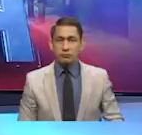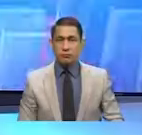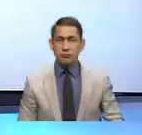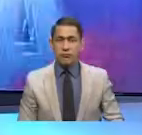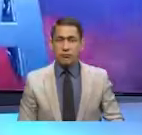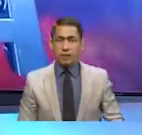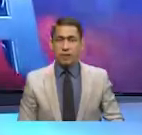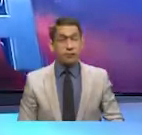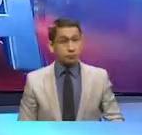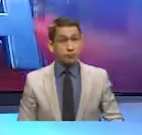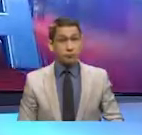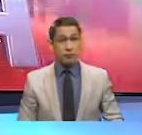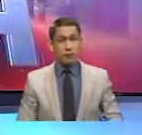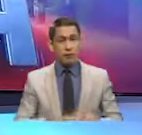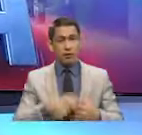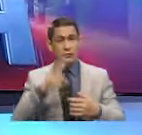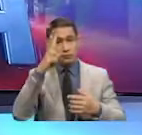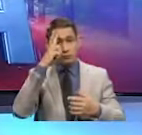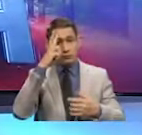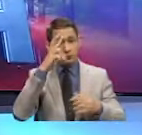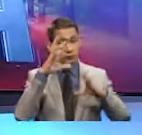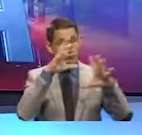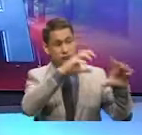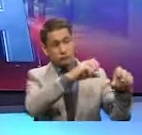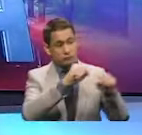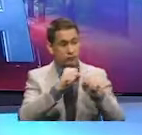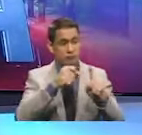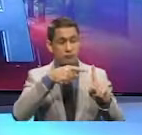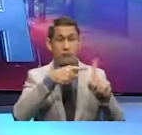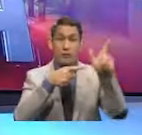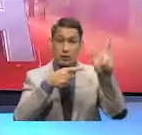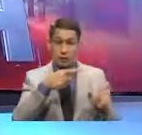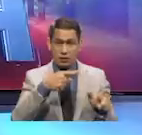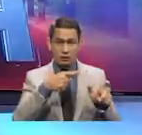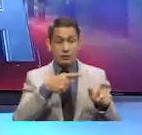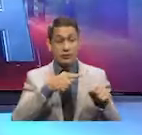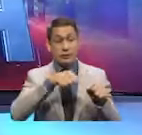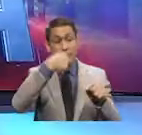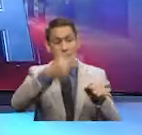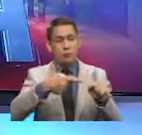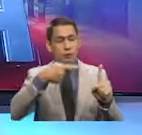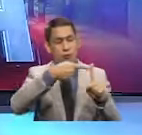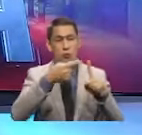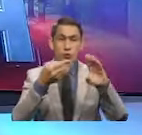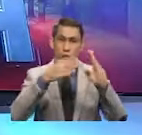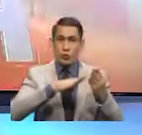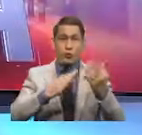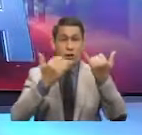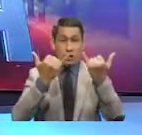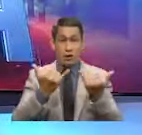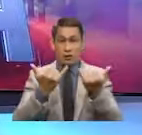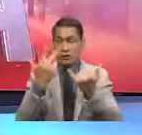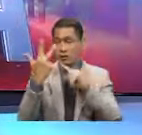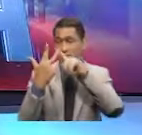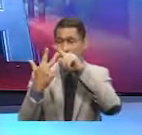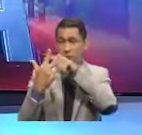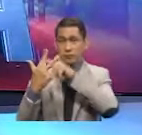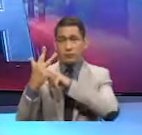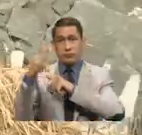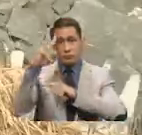Tras permanecer secuestrado, un hombre es asesinado por sus captores. Por este caso existen 3 detenidos.